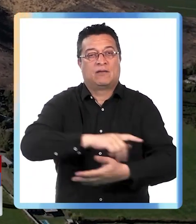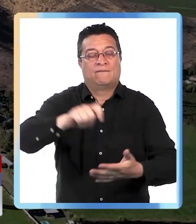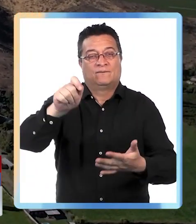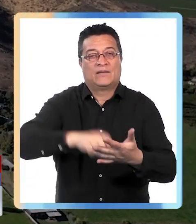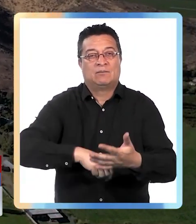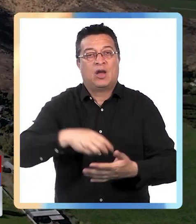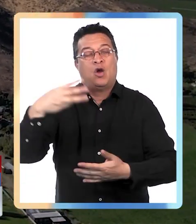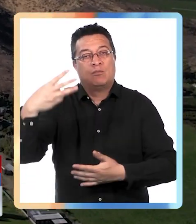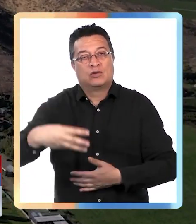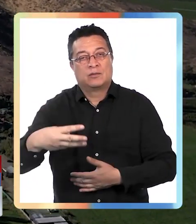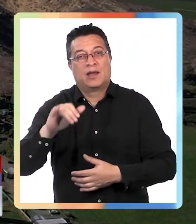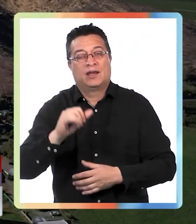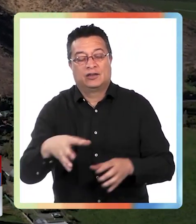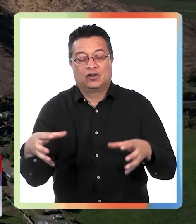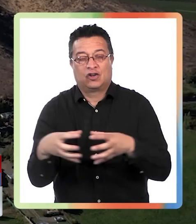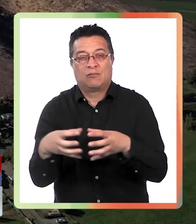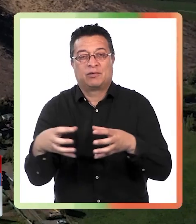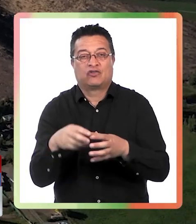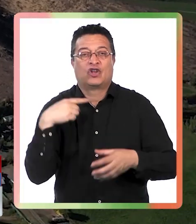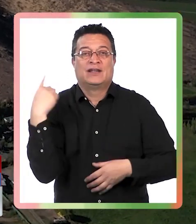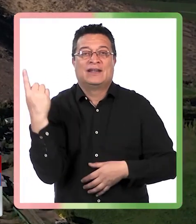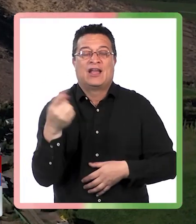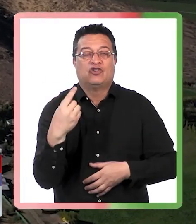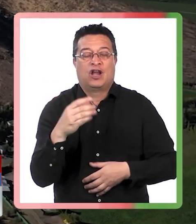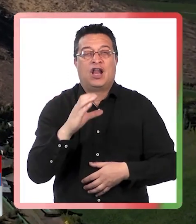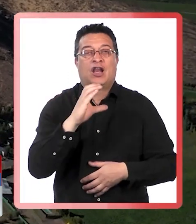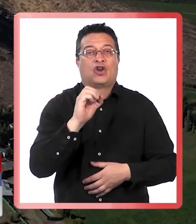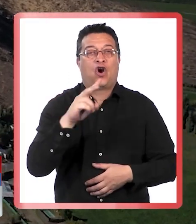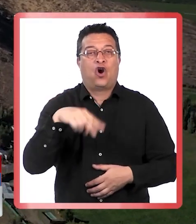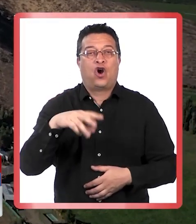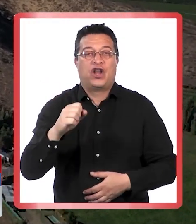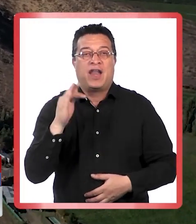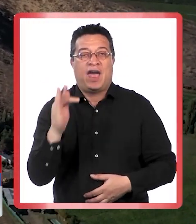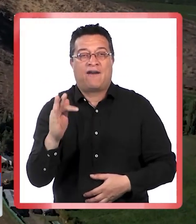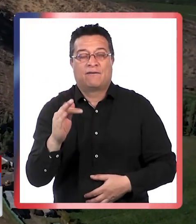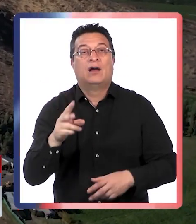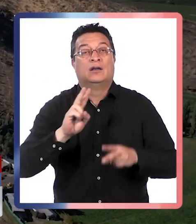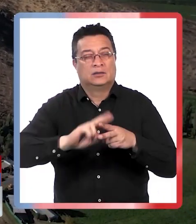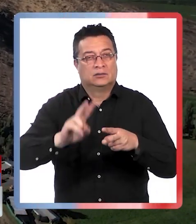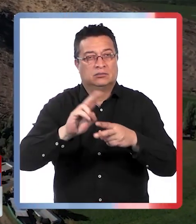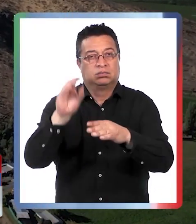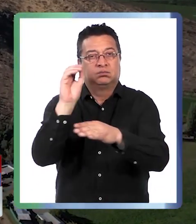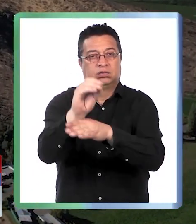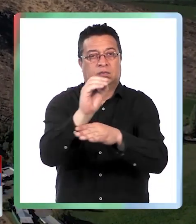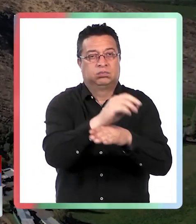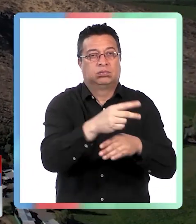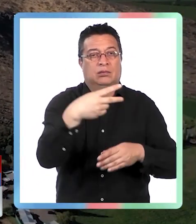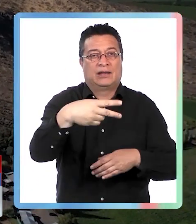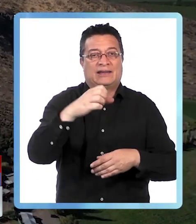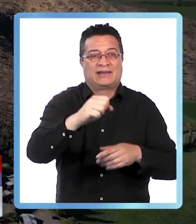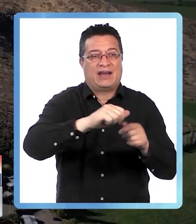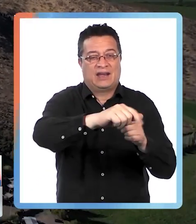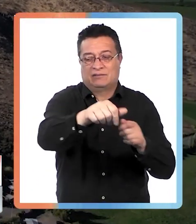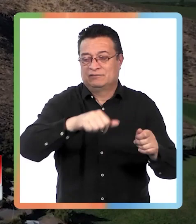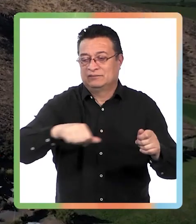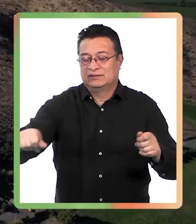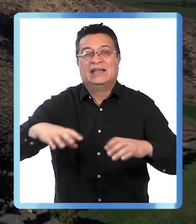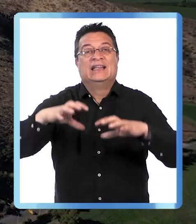convenio firmado entre el municipio y la Corporación Nacional Forestal CONAF, que considera la restauración de una hectárea del